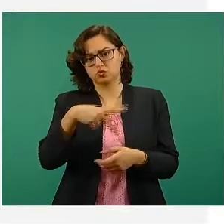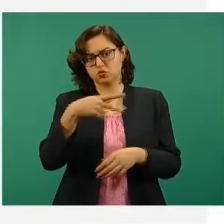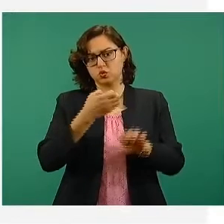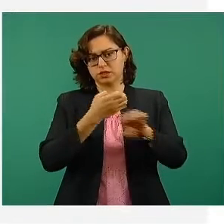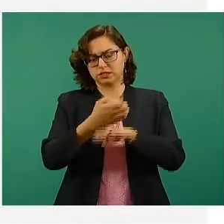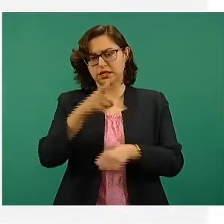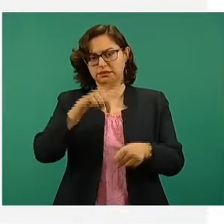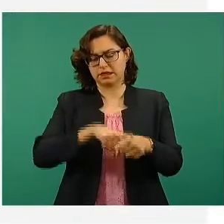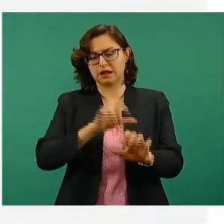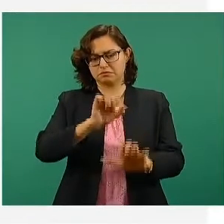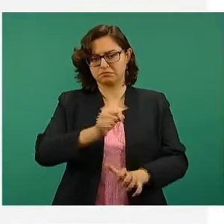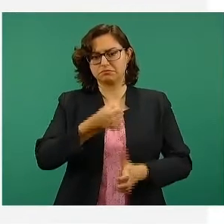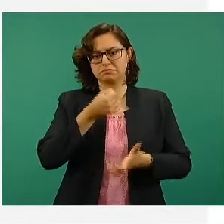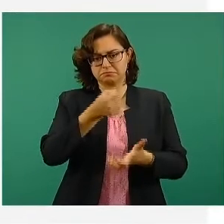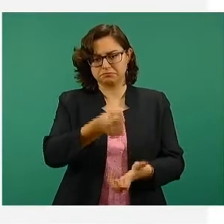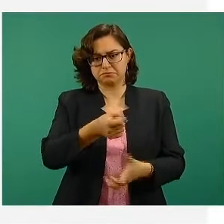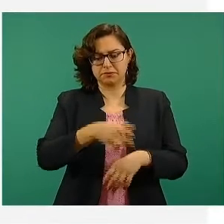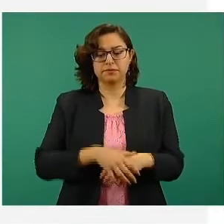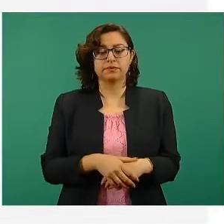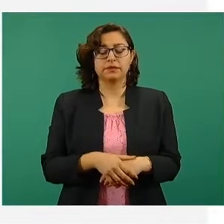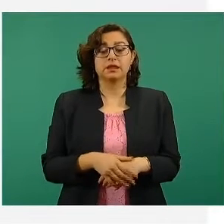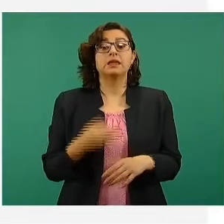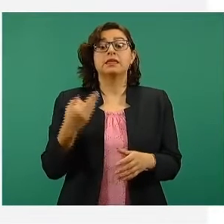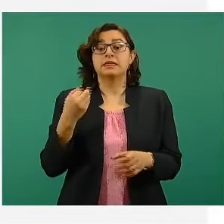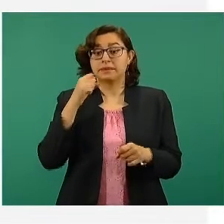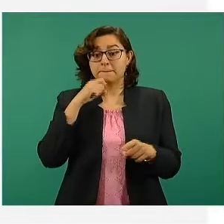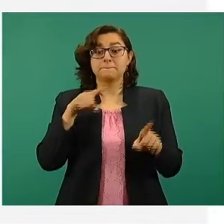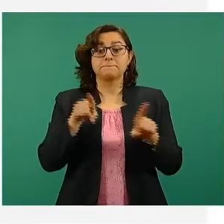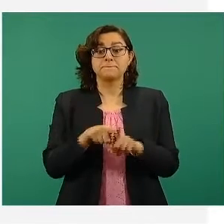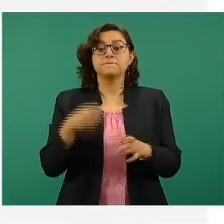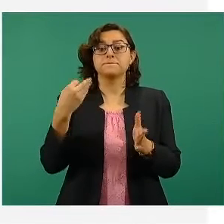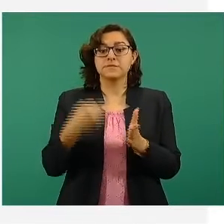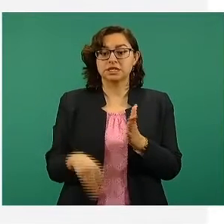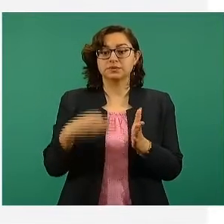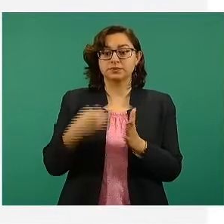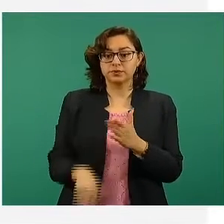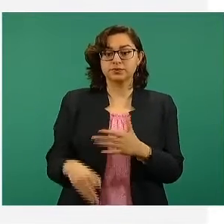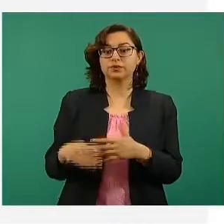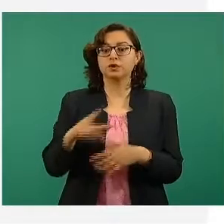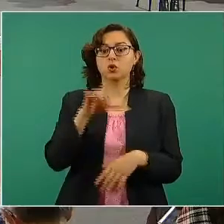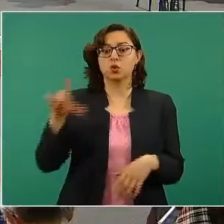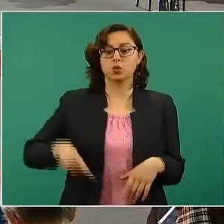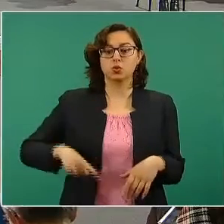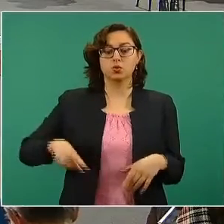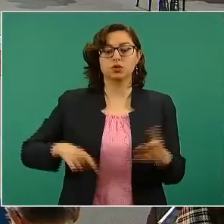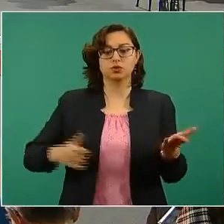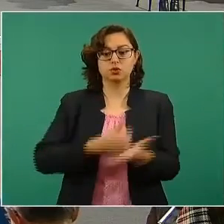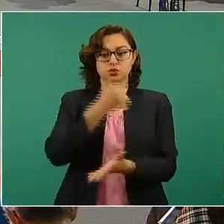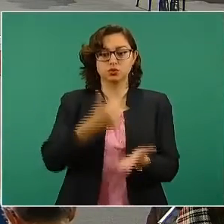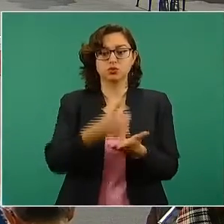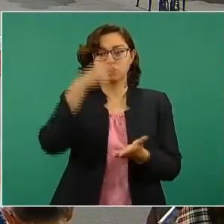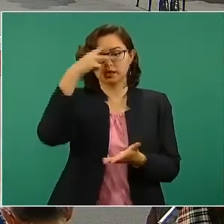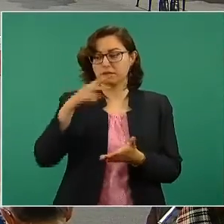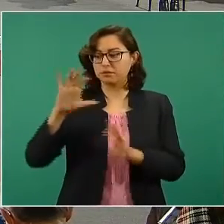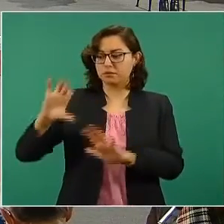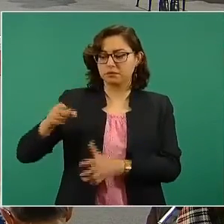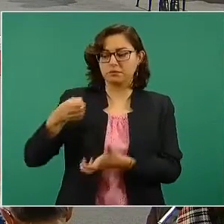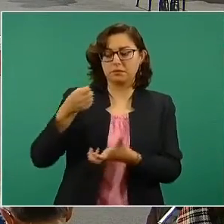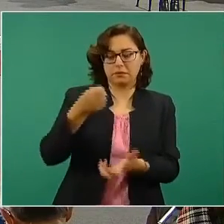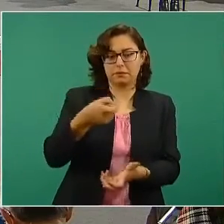que no está considerado lo que ha aportado el gobierno de la Ciudad de México, que ahorita la jefa de gobierno explicará